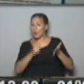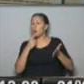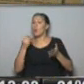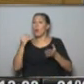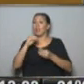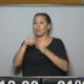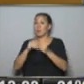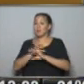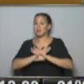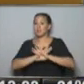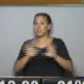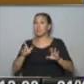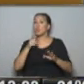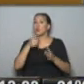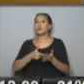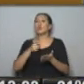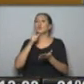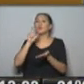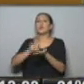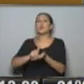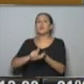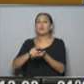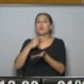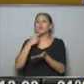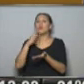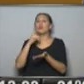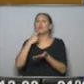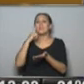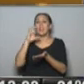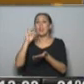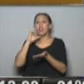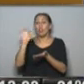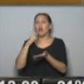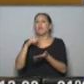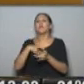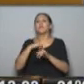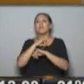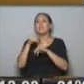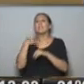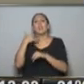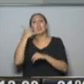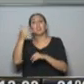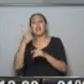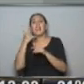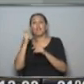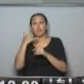familias soliciten el subsidio, soliciten estas opciones, les vamos a estar comunicando a través del teléfono de